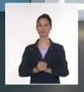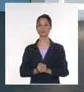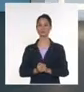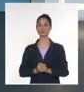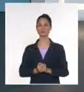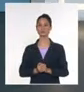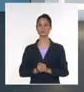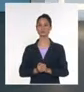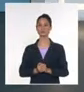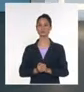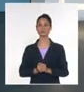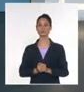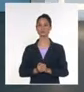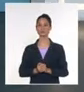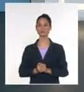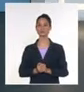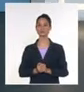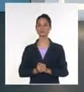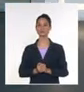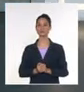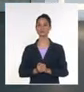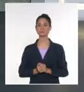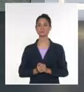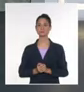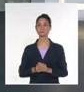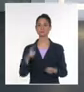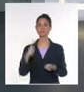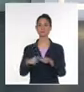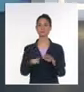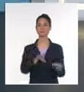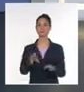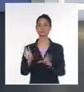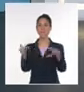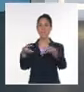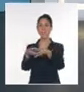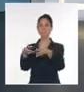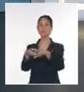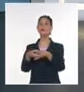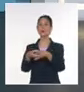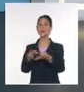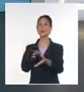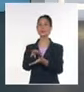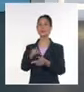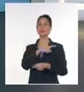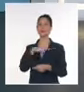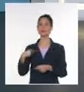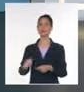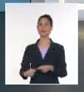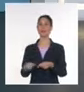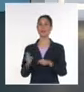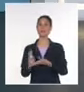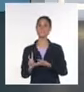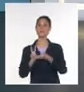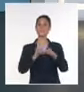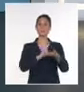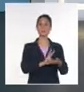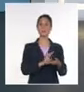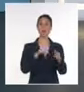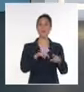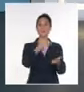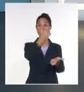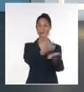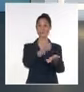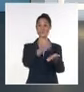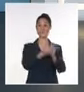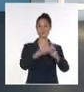Y también es noticia que una delegación del Comité Municipal de Beijing visitó el Centro de Inmunología Molecular con el objetivo de conocer los